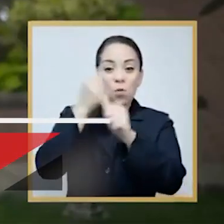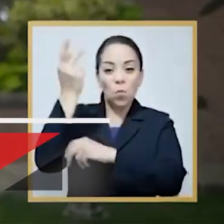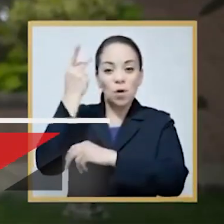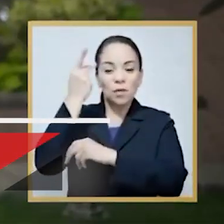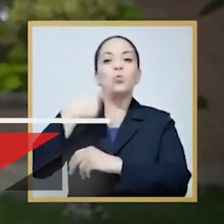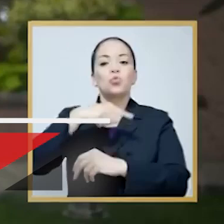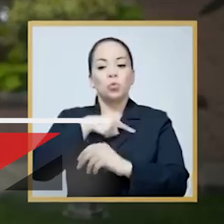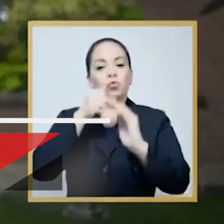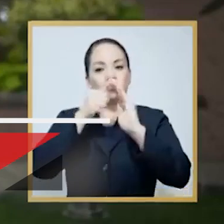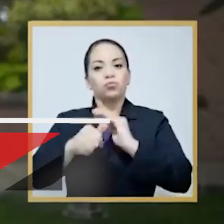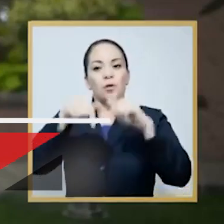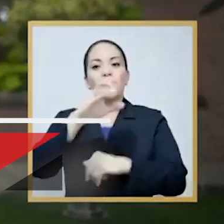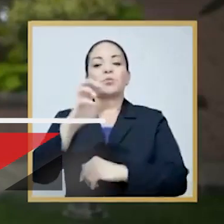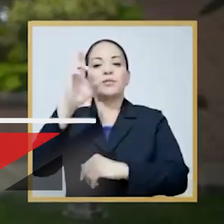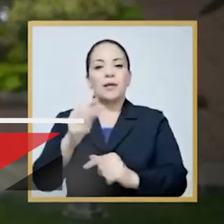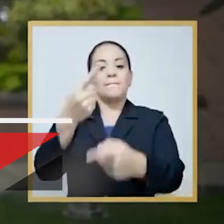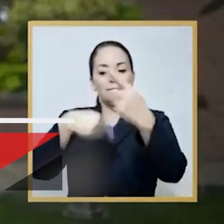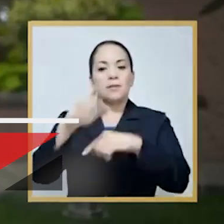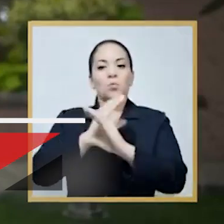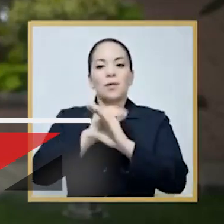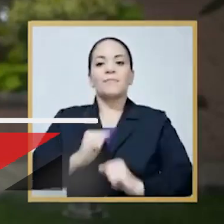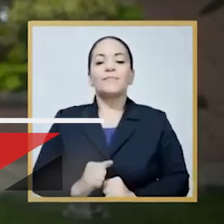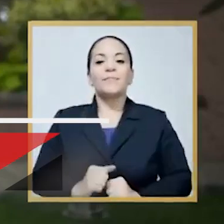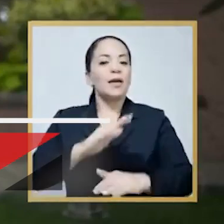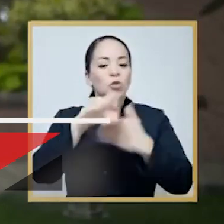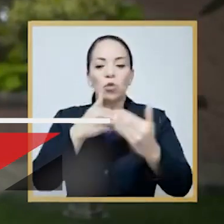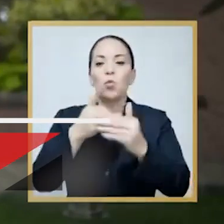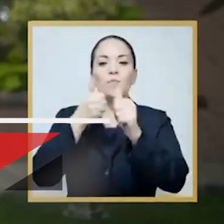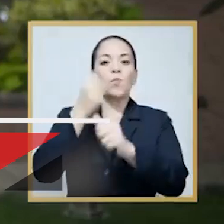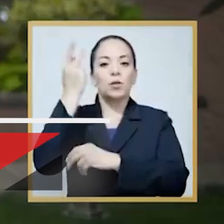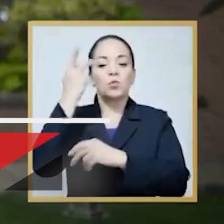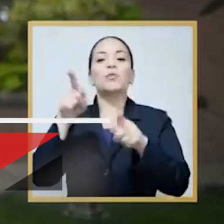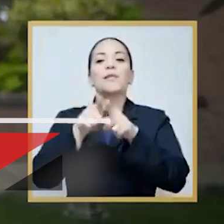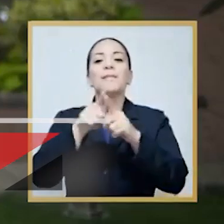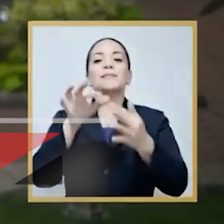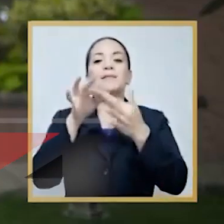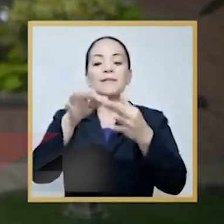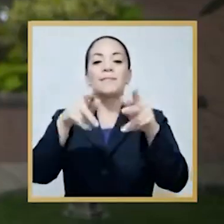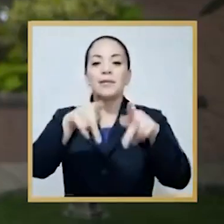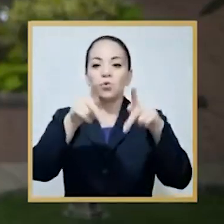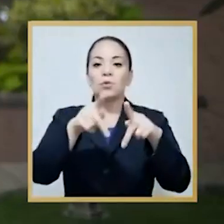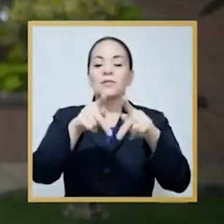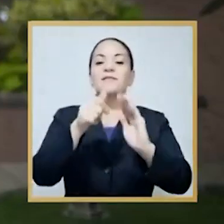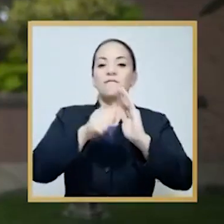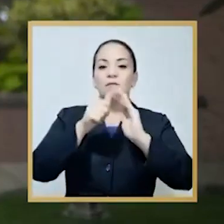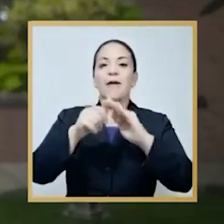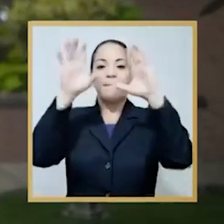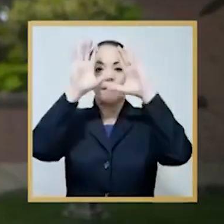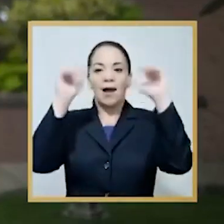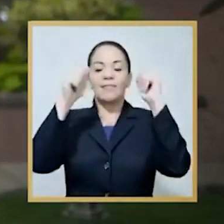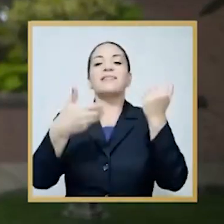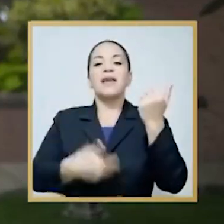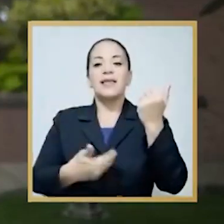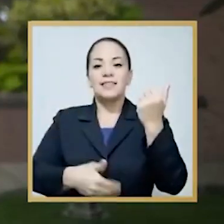Venezuela, en especial también aquellas personas que se encuentran refugiadas en la Embajada de